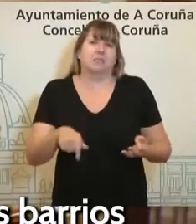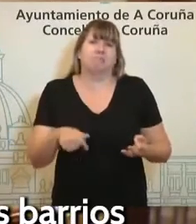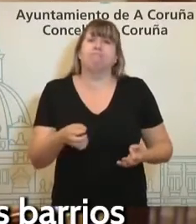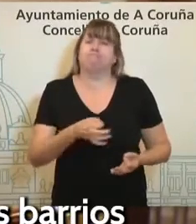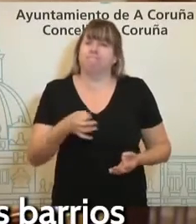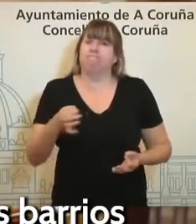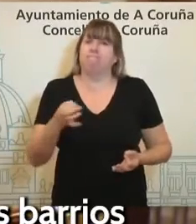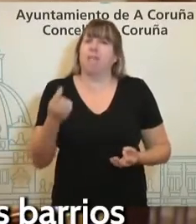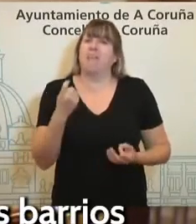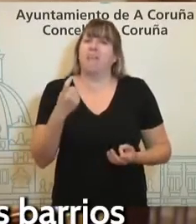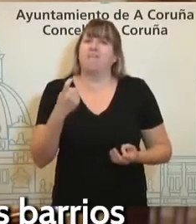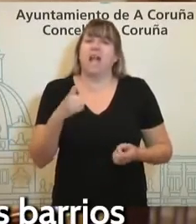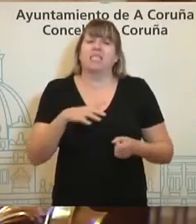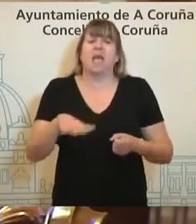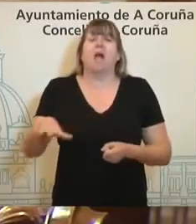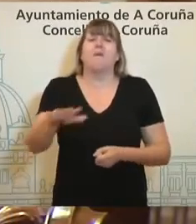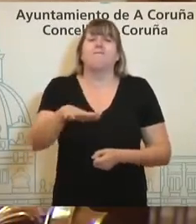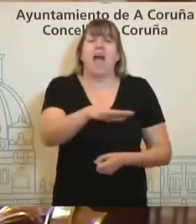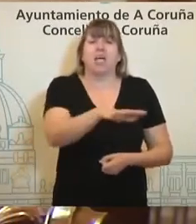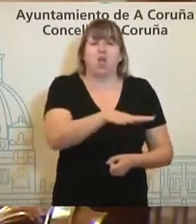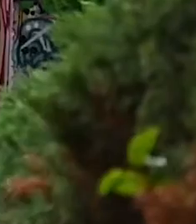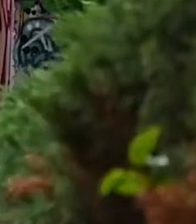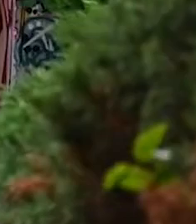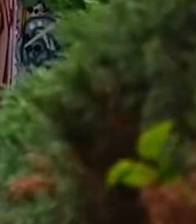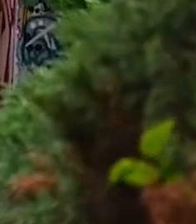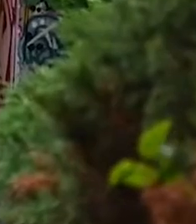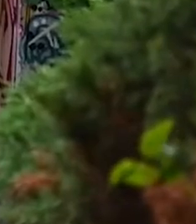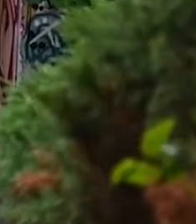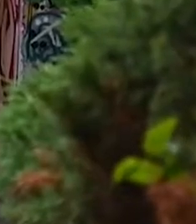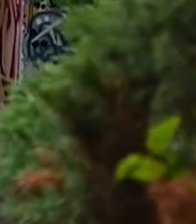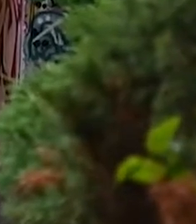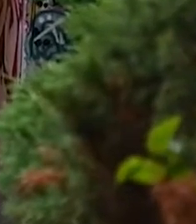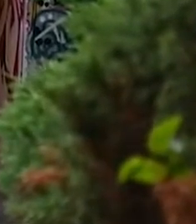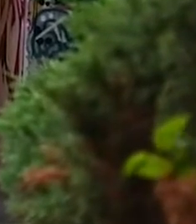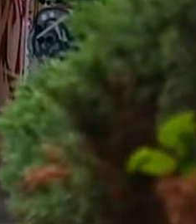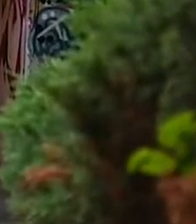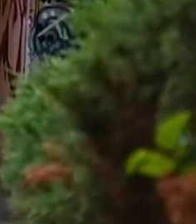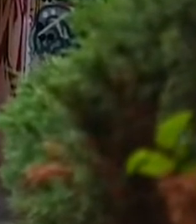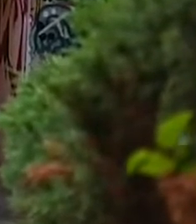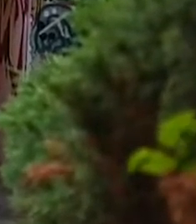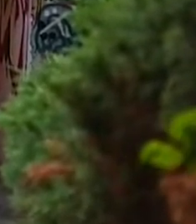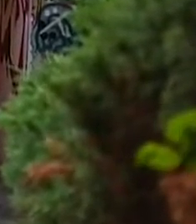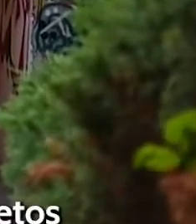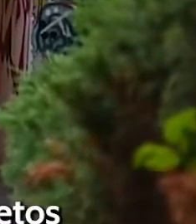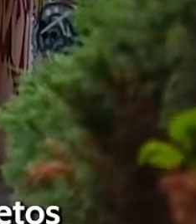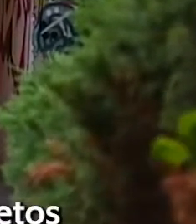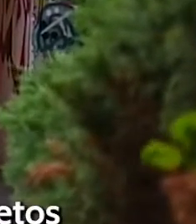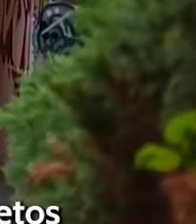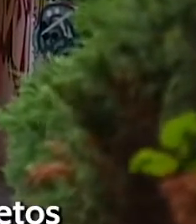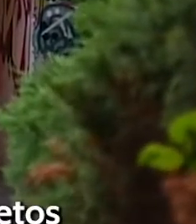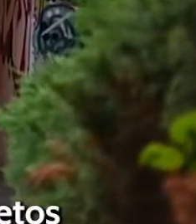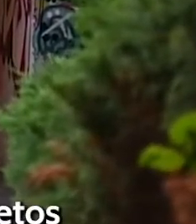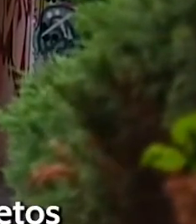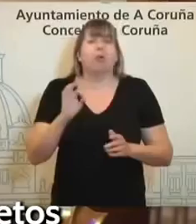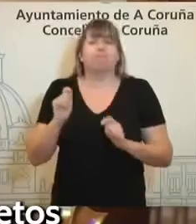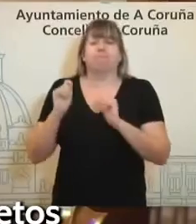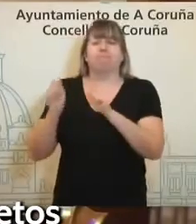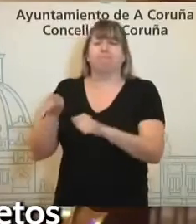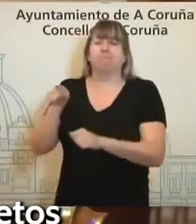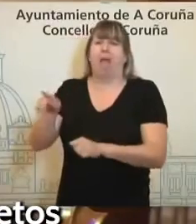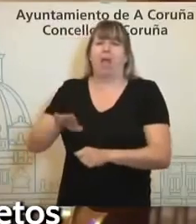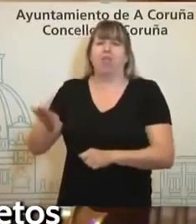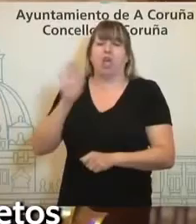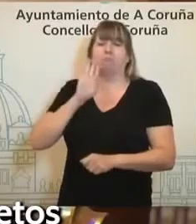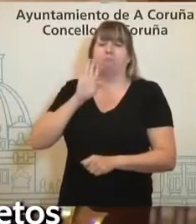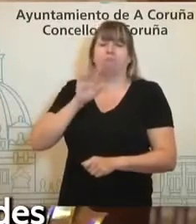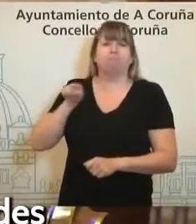falta atender aos barrios, pero moito cuidado co estigma, moito cuidado coa sinalización, con a criminalización de